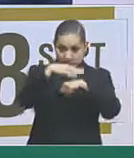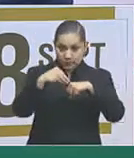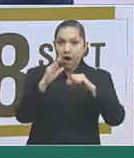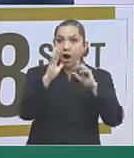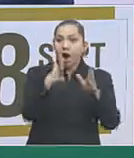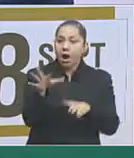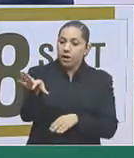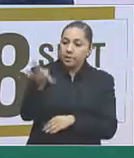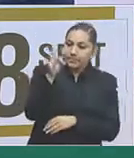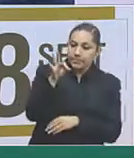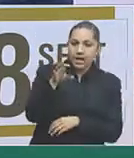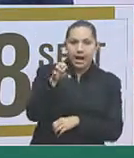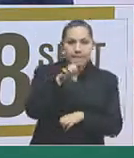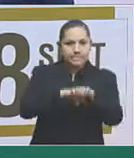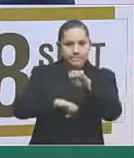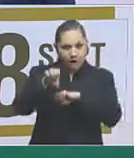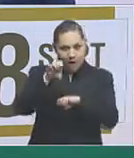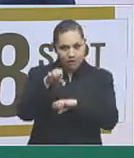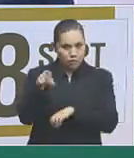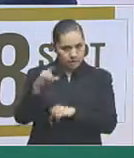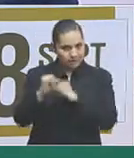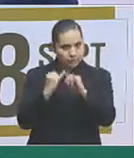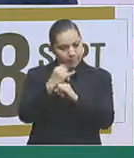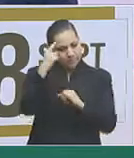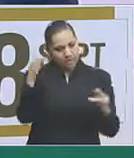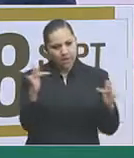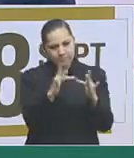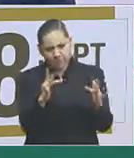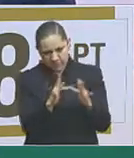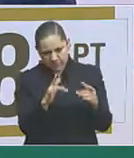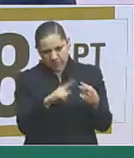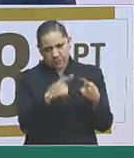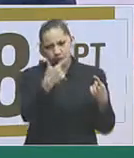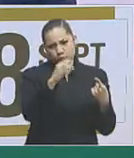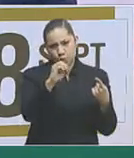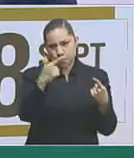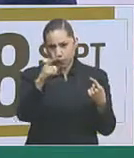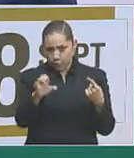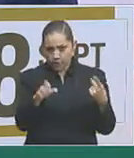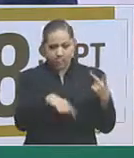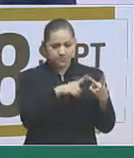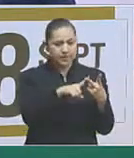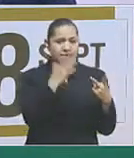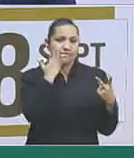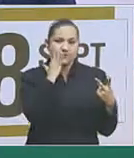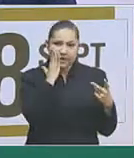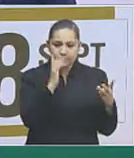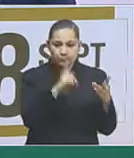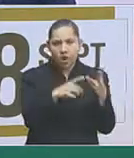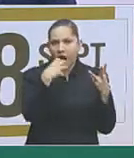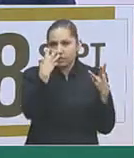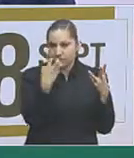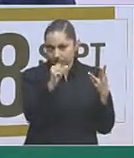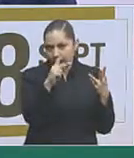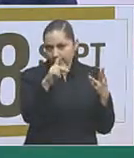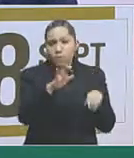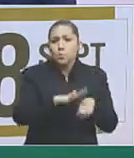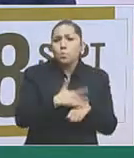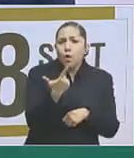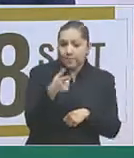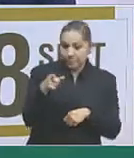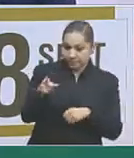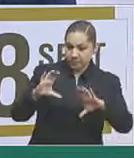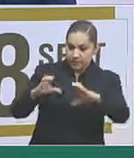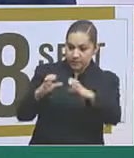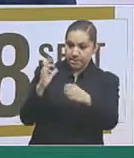digital ante facebook google y apple porque porque para los intereses de una nación como suecia tener